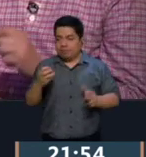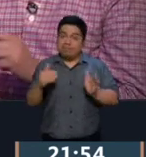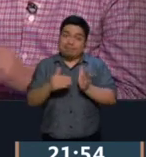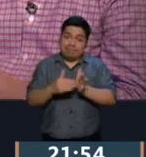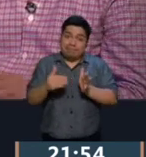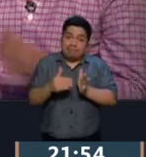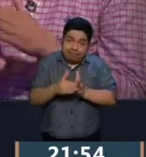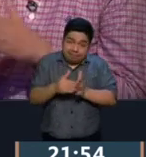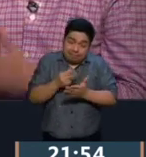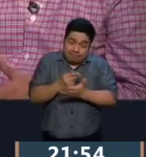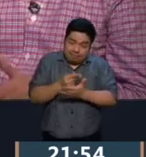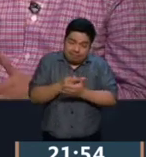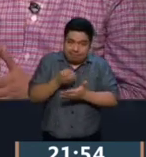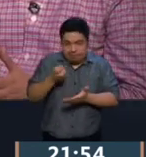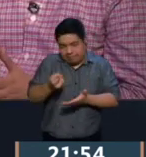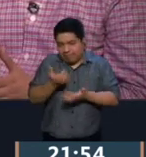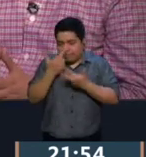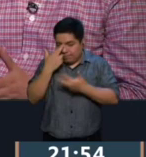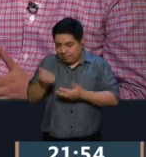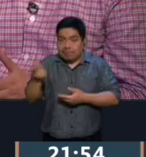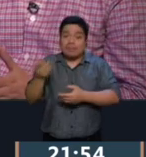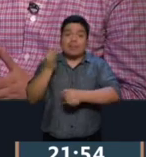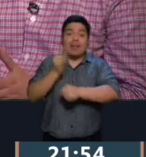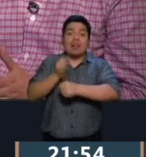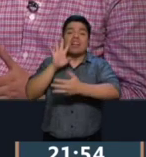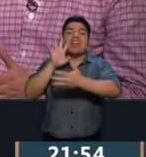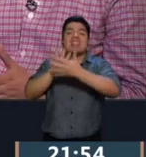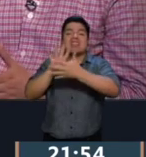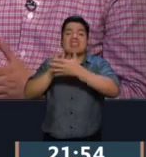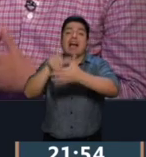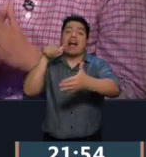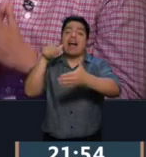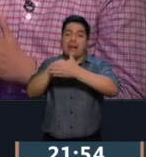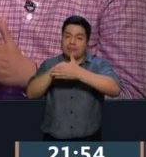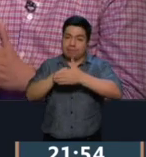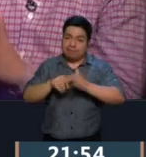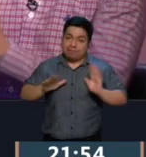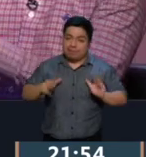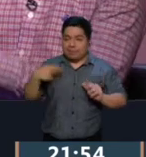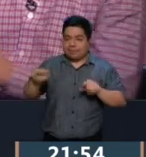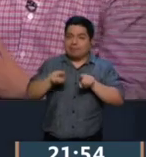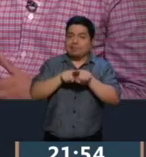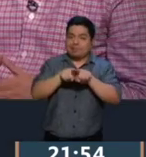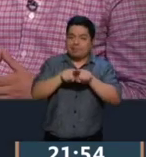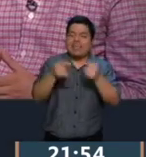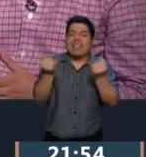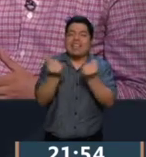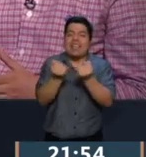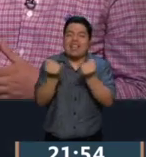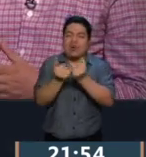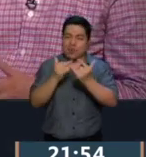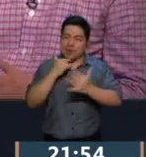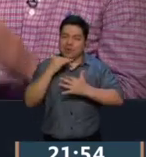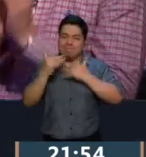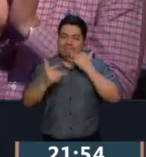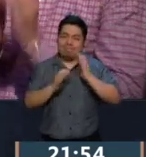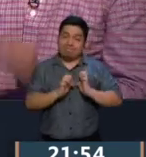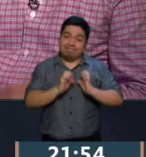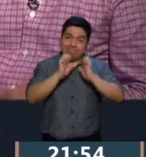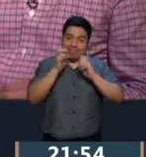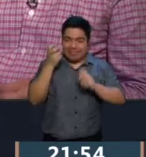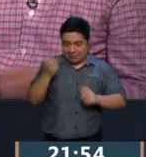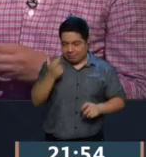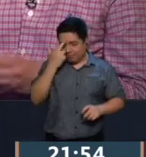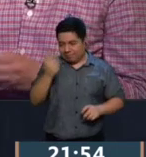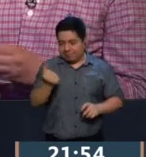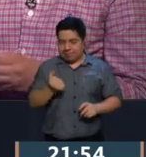millones de pesos. Esa es la razón por la cual está en la cárcel Christian von Roerich. Y también su hermana por casos de corrupción inmobiliaria. Entonces, no esa está es la en la